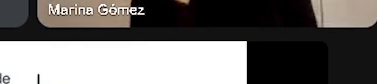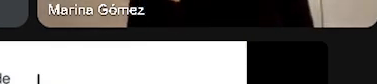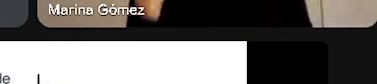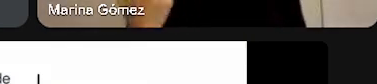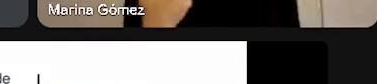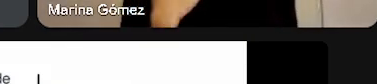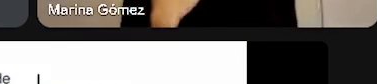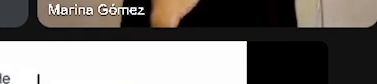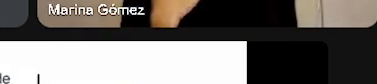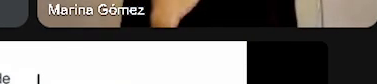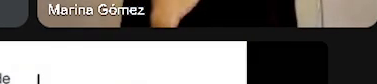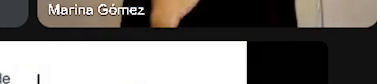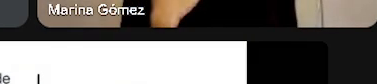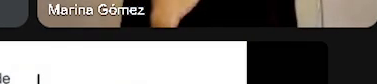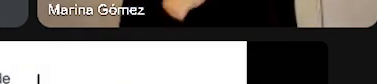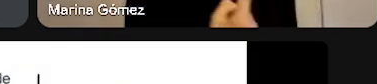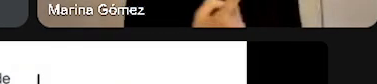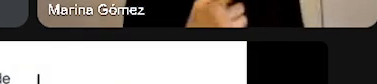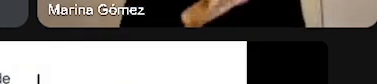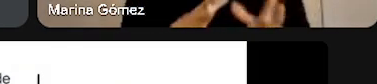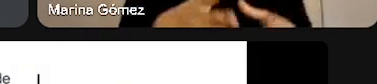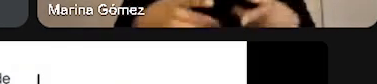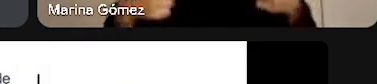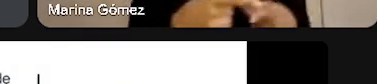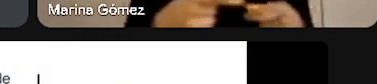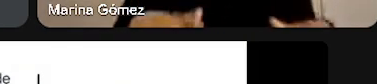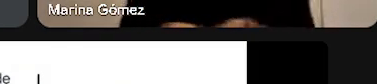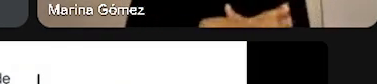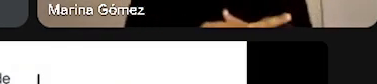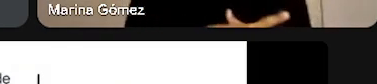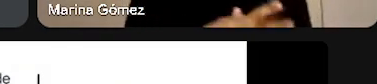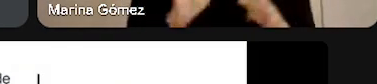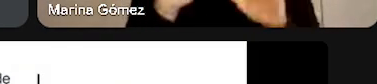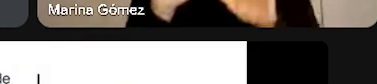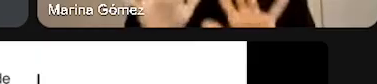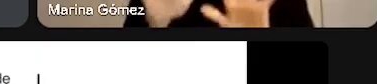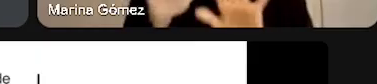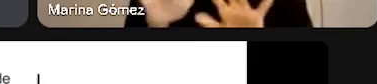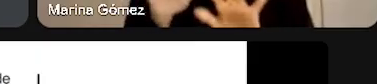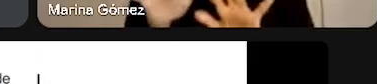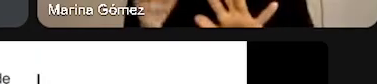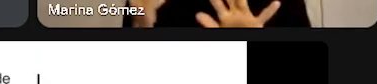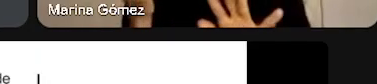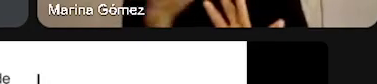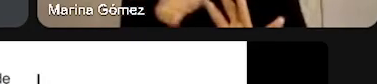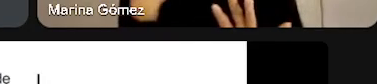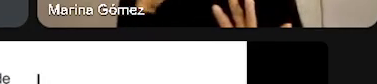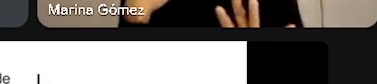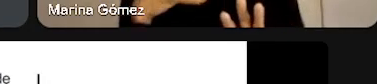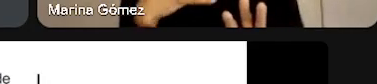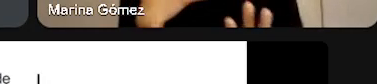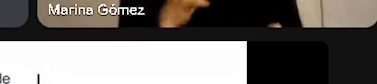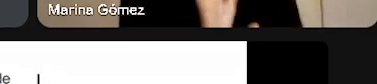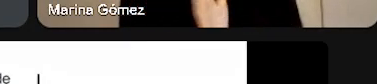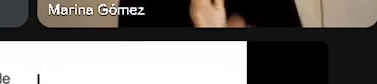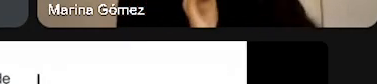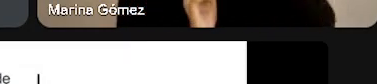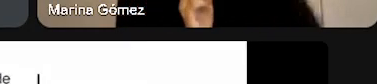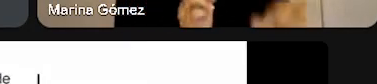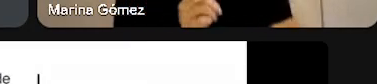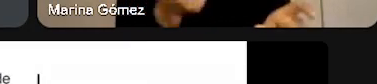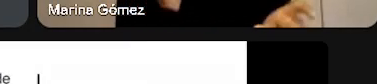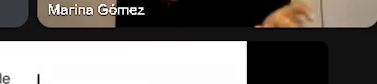bueno, primero como tratar de conocer con quienes estamos frente para poder construir ahí.